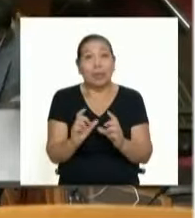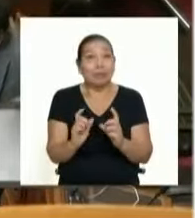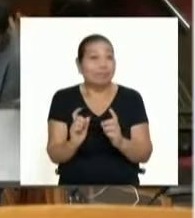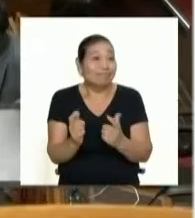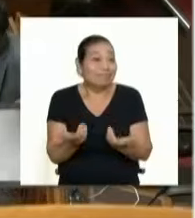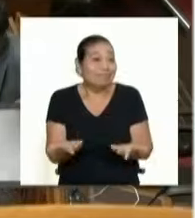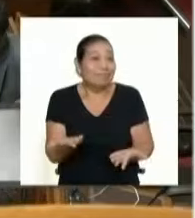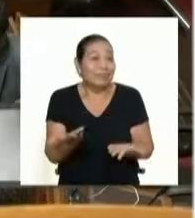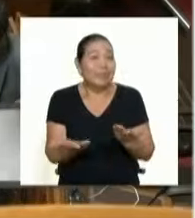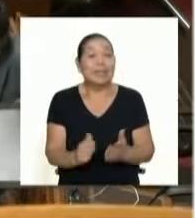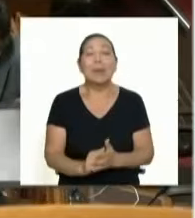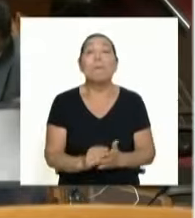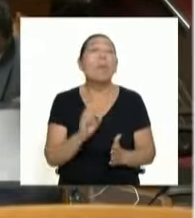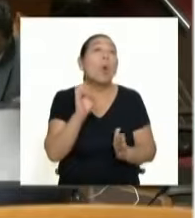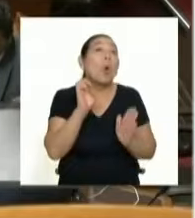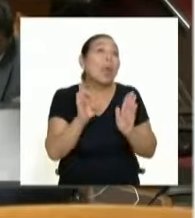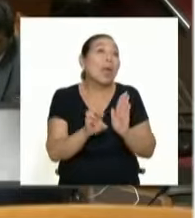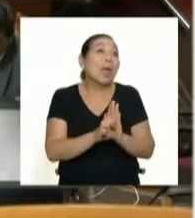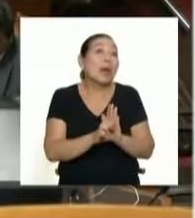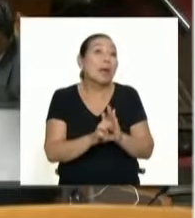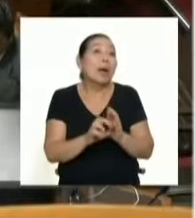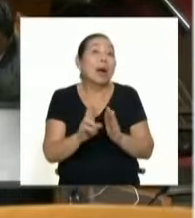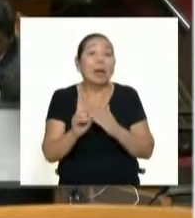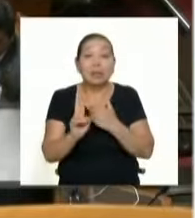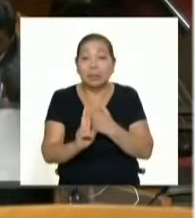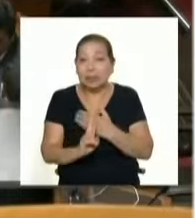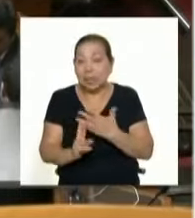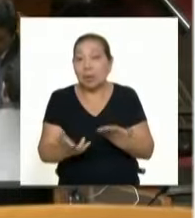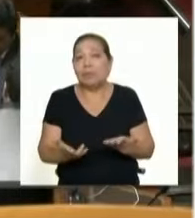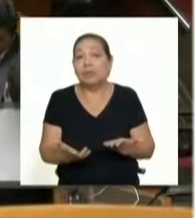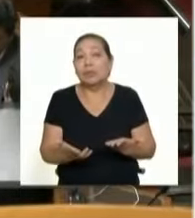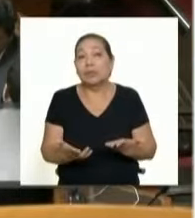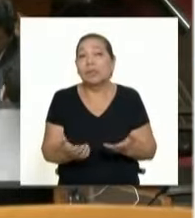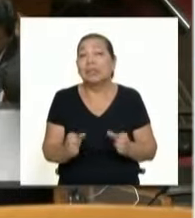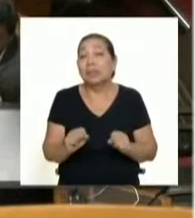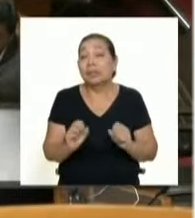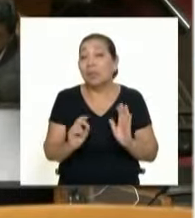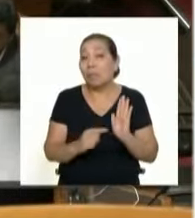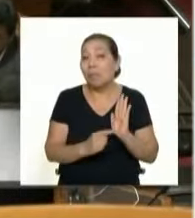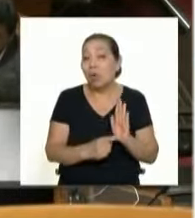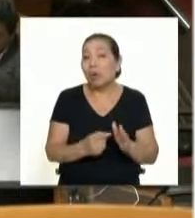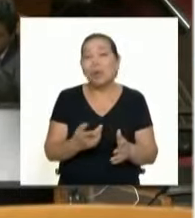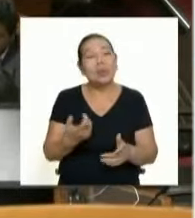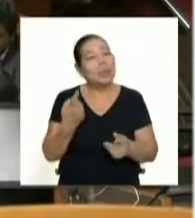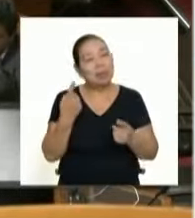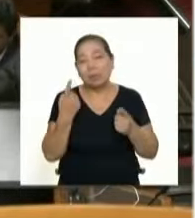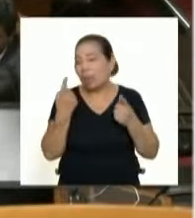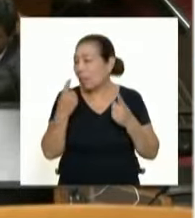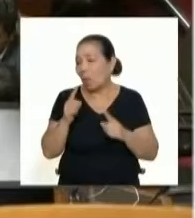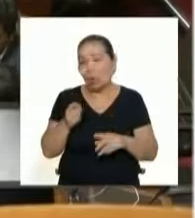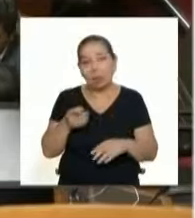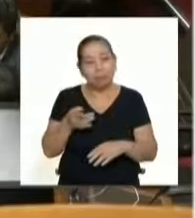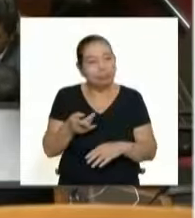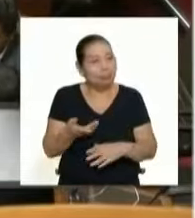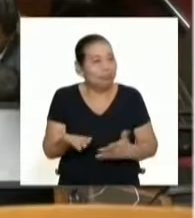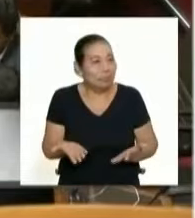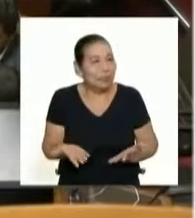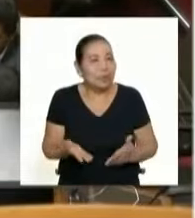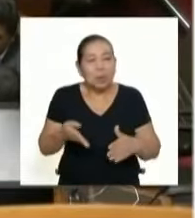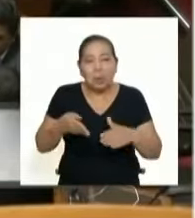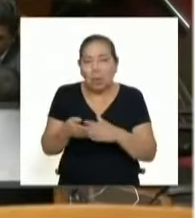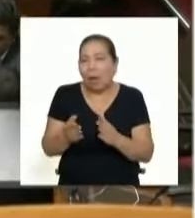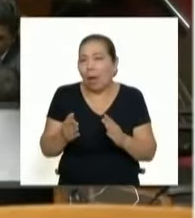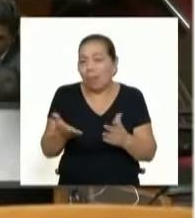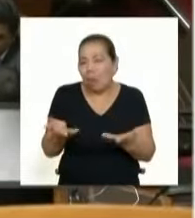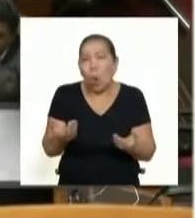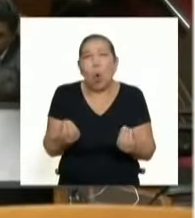y Acción Popular se han mostrado a favor. Sí, ¿no? Más que evidente, las reuniones previas ya daban luces